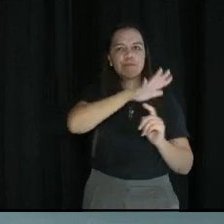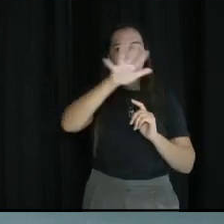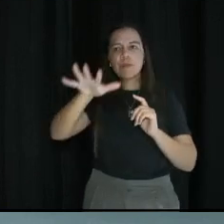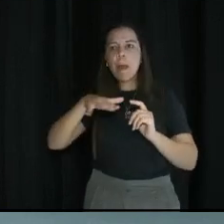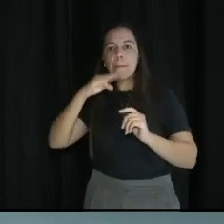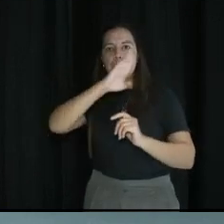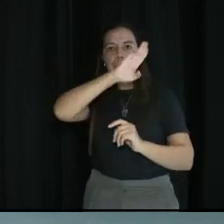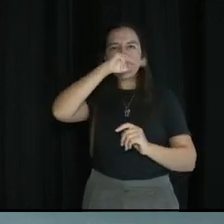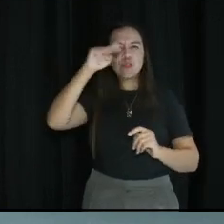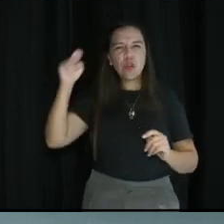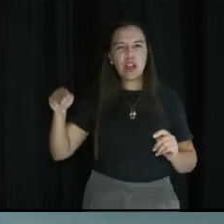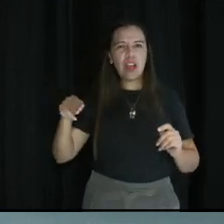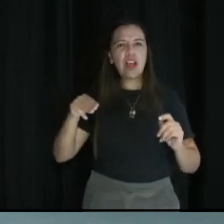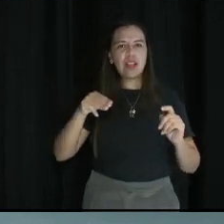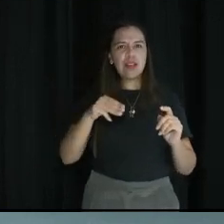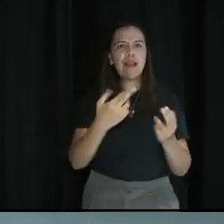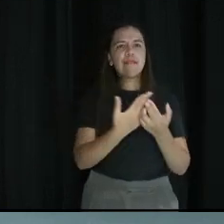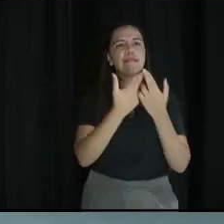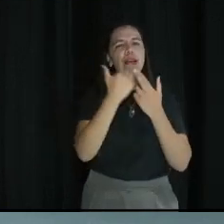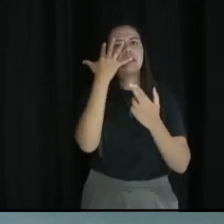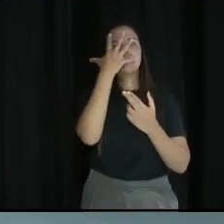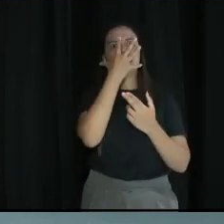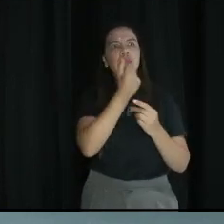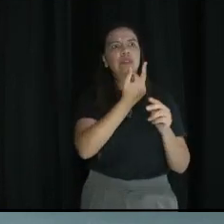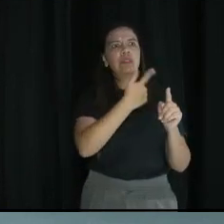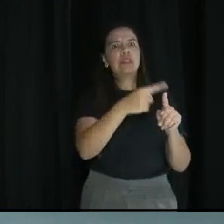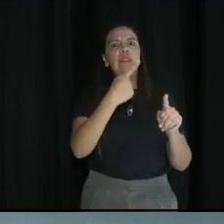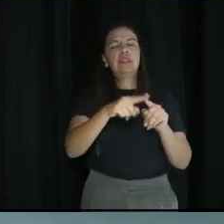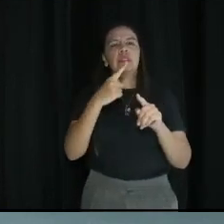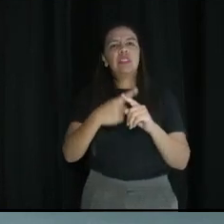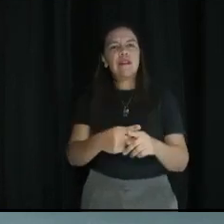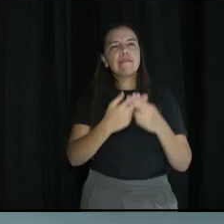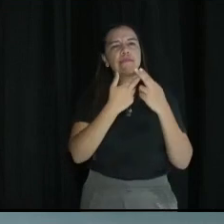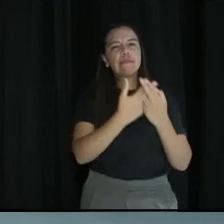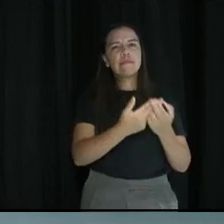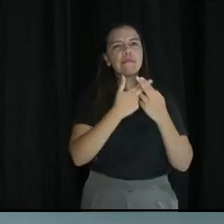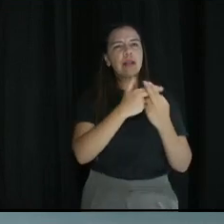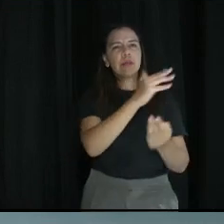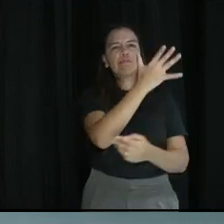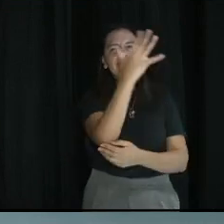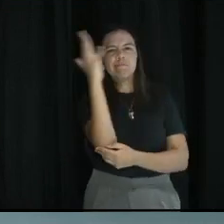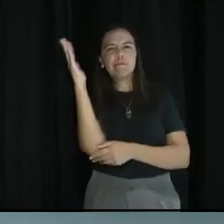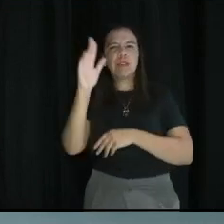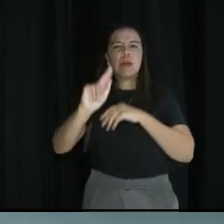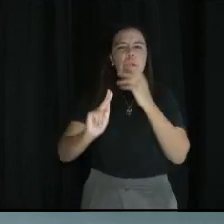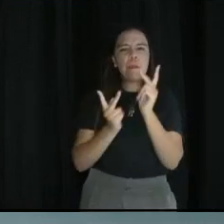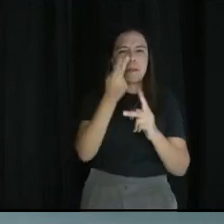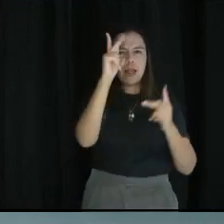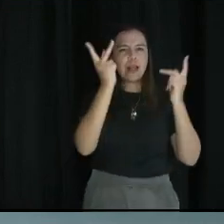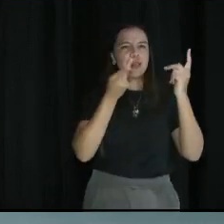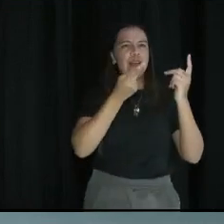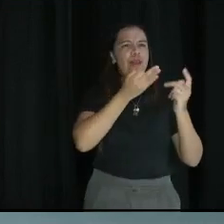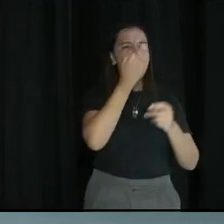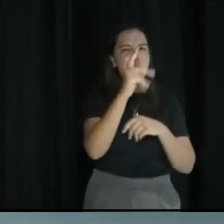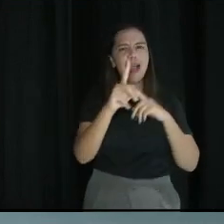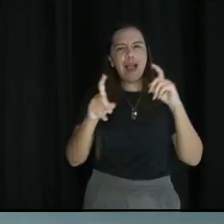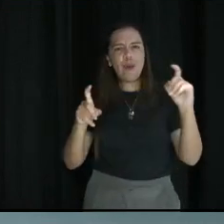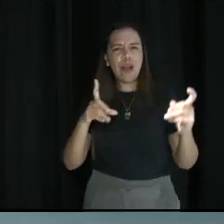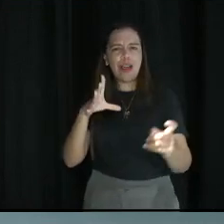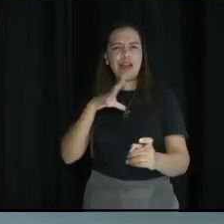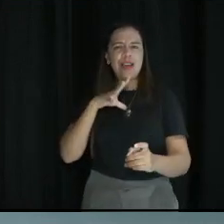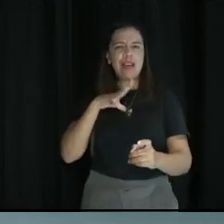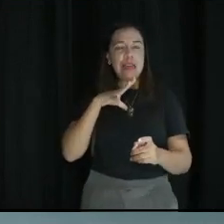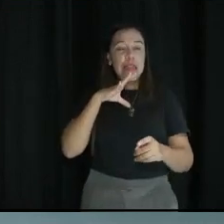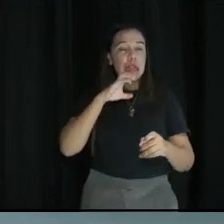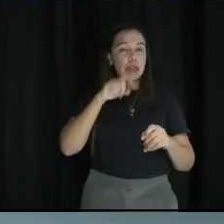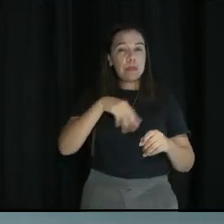ecosistemas bastante ricos y por una simple razón, es un estado que tiene microclimas